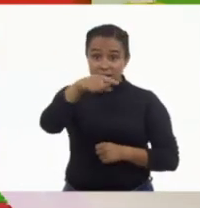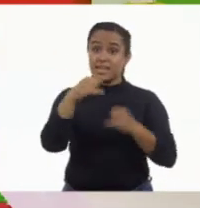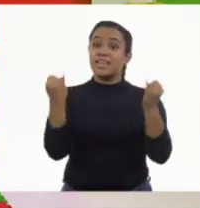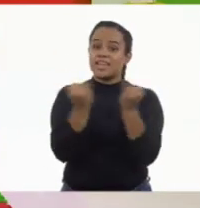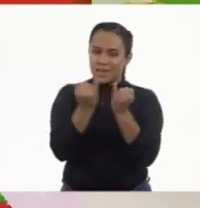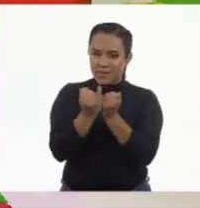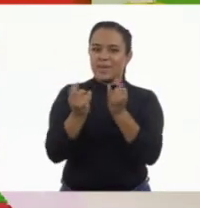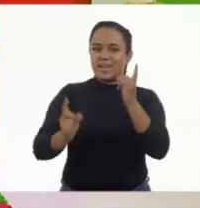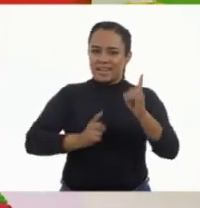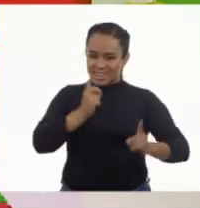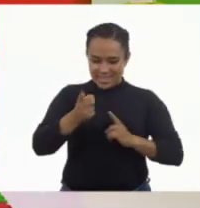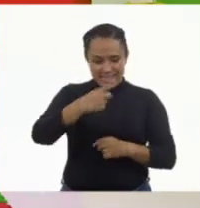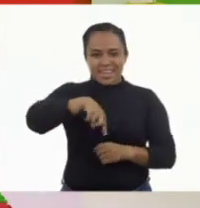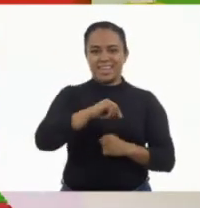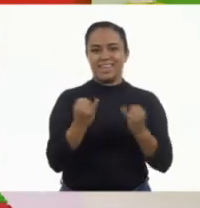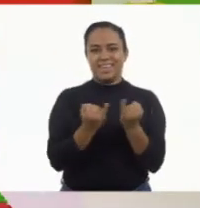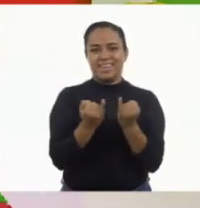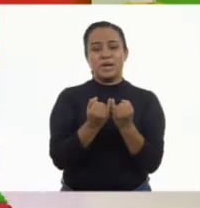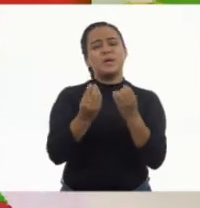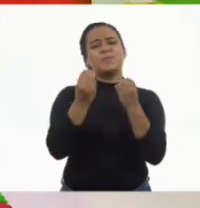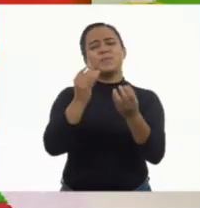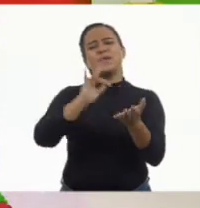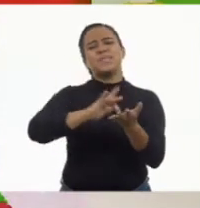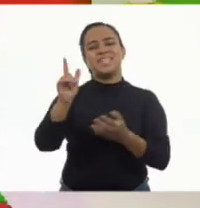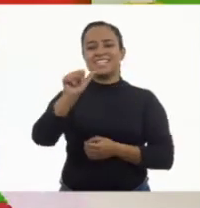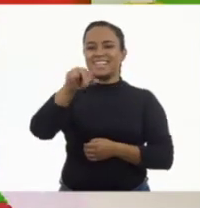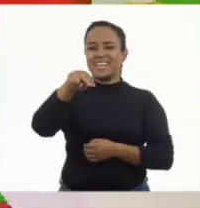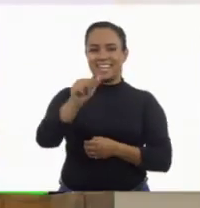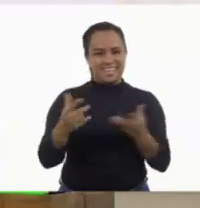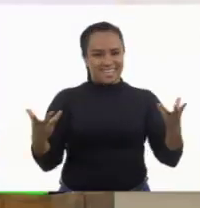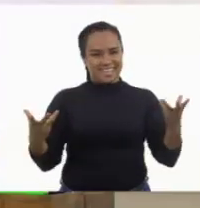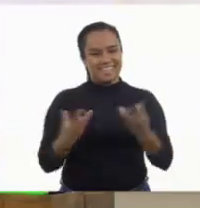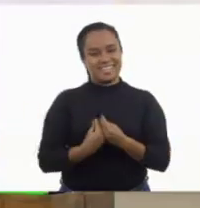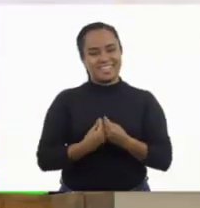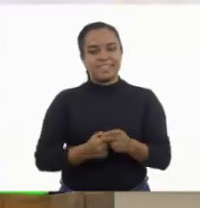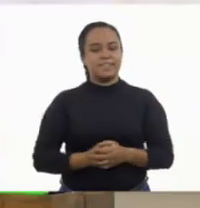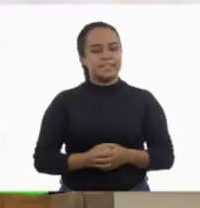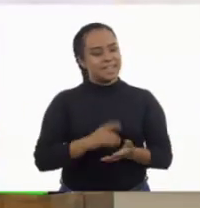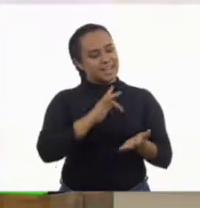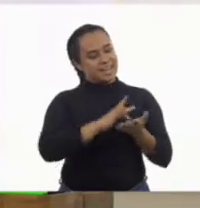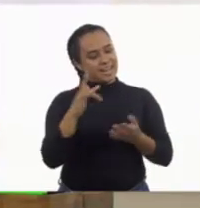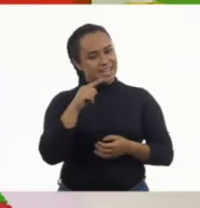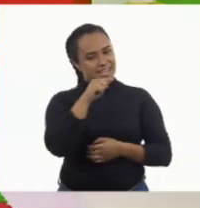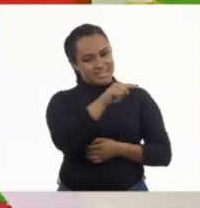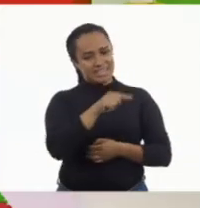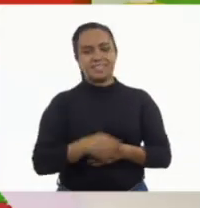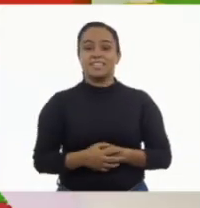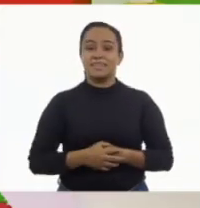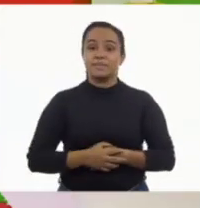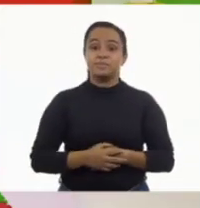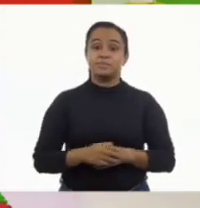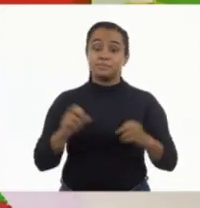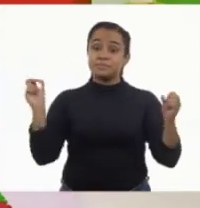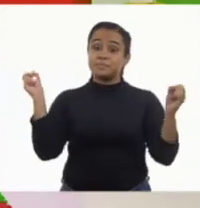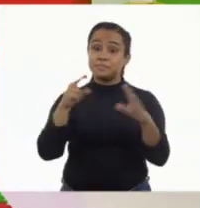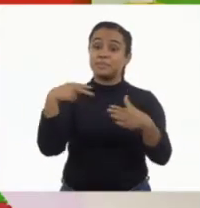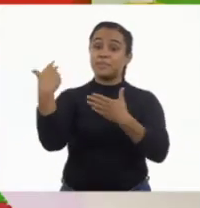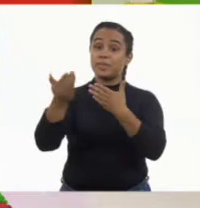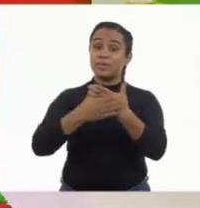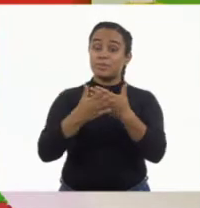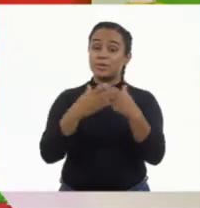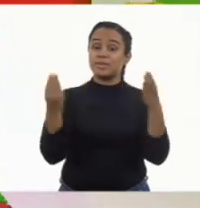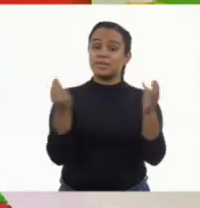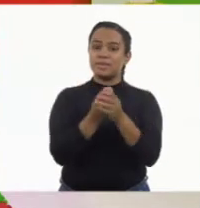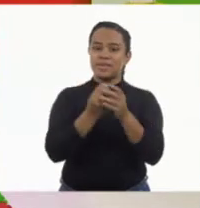disfrutado tanto como nosotras. Muchas gracias, Ana, por haber estado aquí. Gracias a ti, Sohar. Nos vemos en la